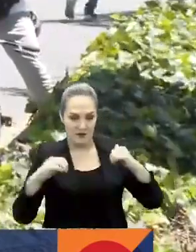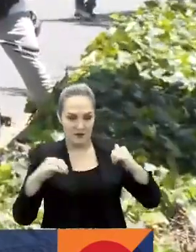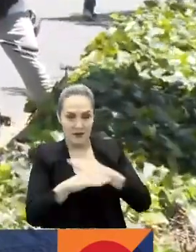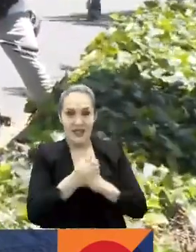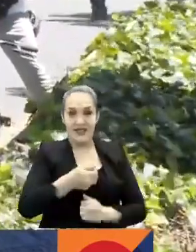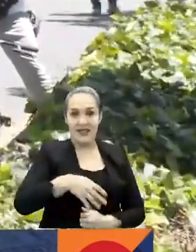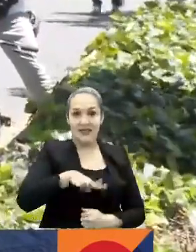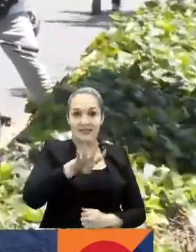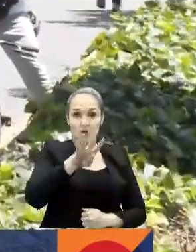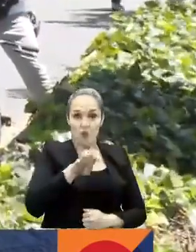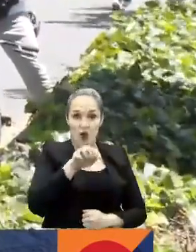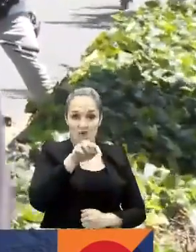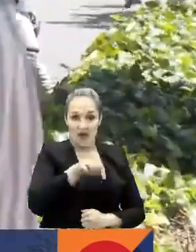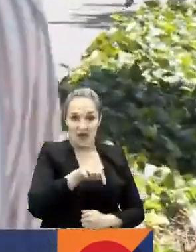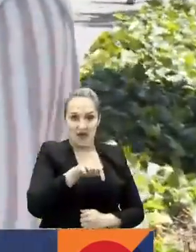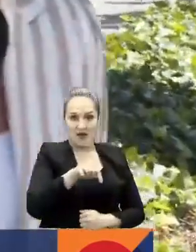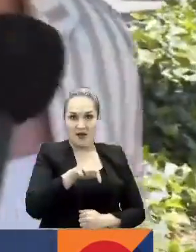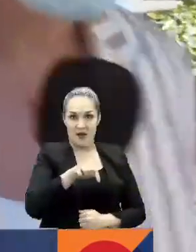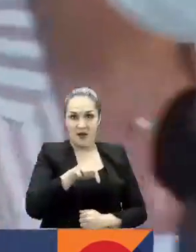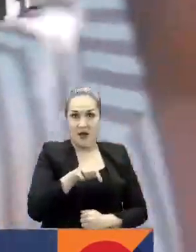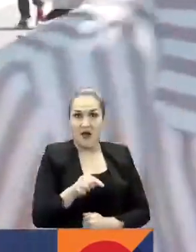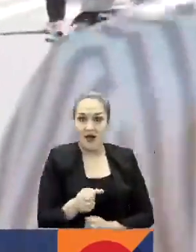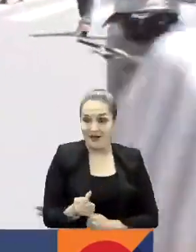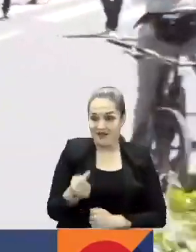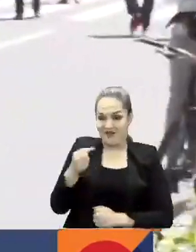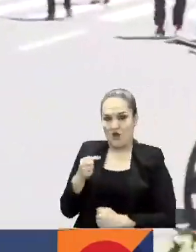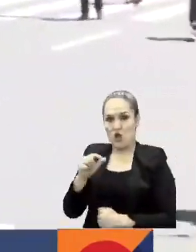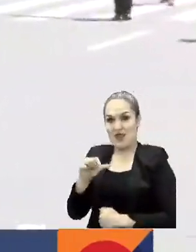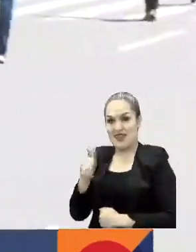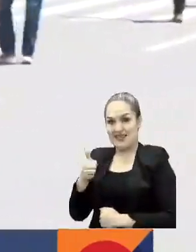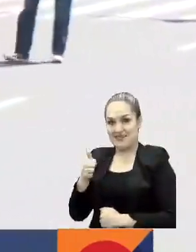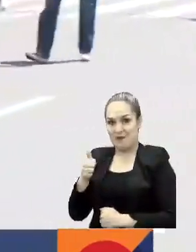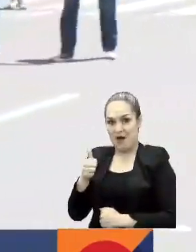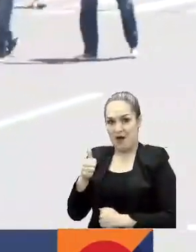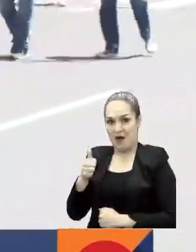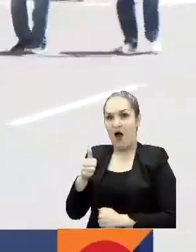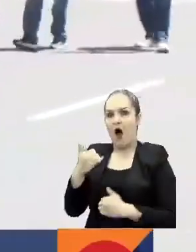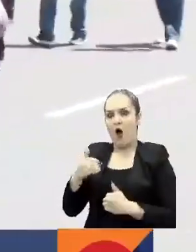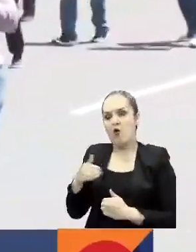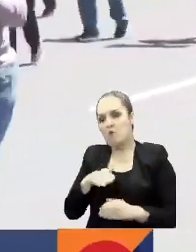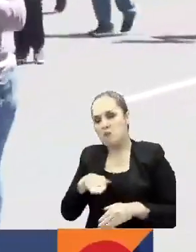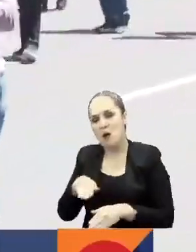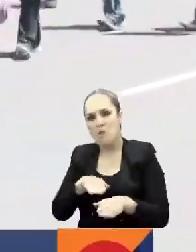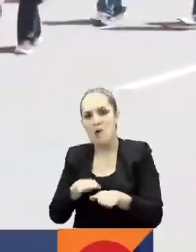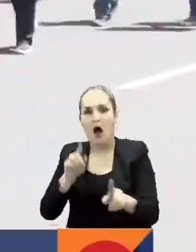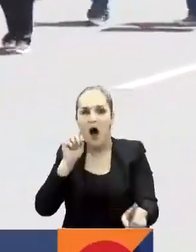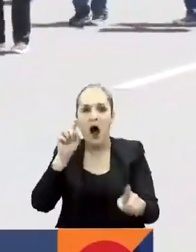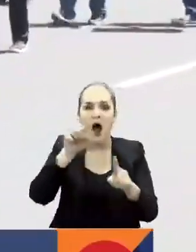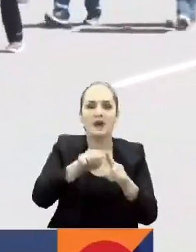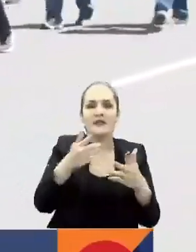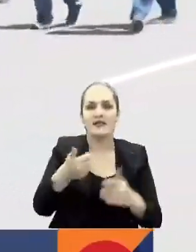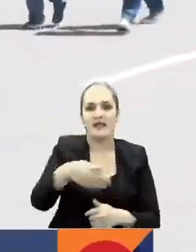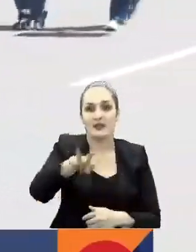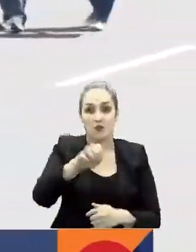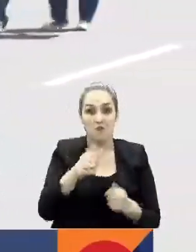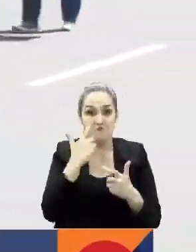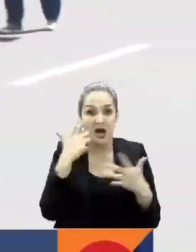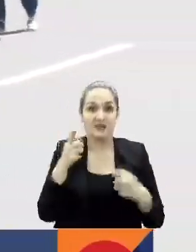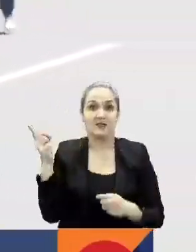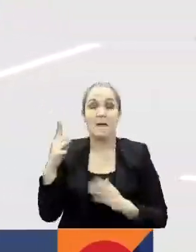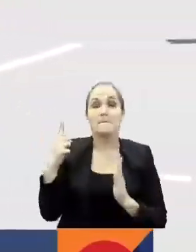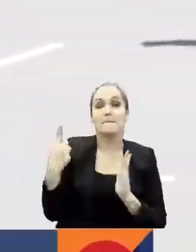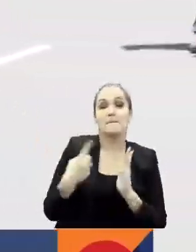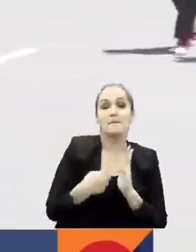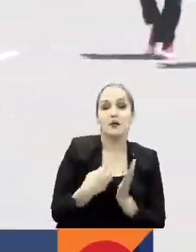justamente acabamos de pasar la carrera décima, que era donde nos encontrábamos, esta movilización, una de las más grandes en el día de hoy,